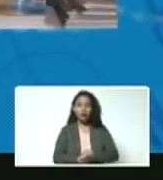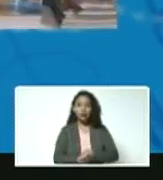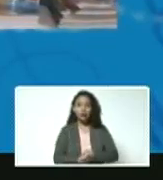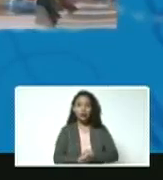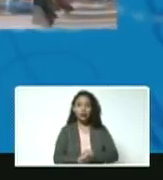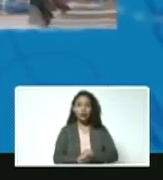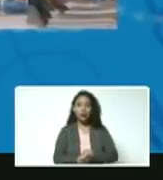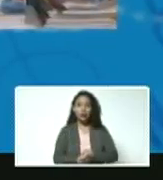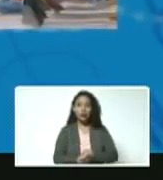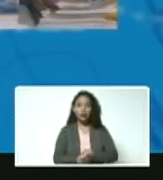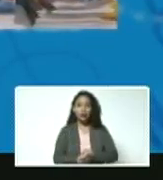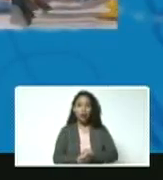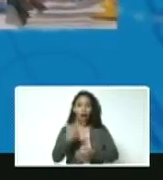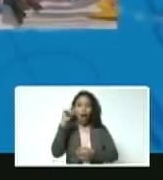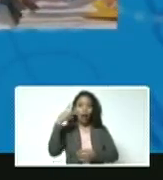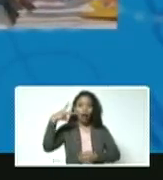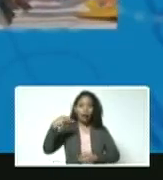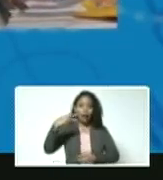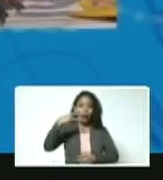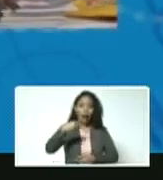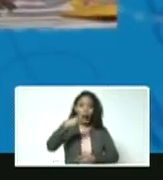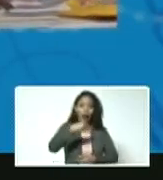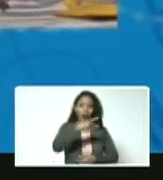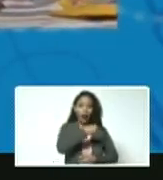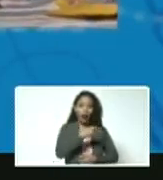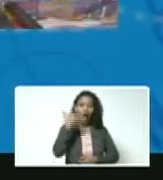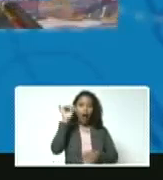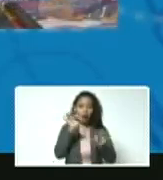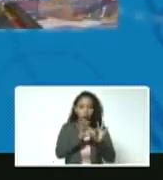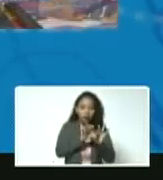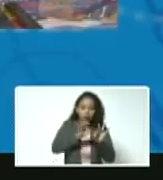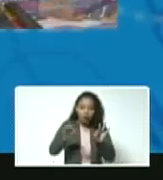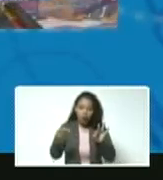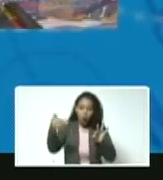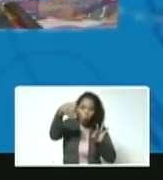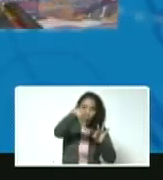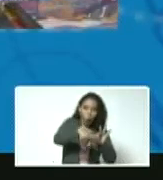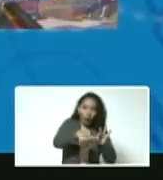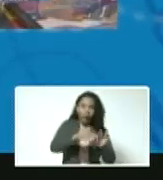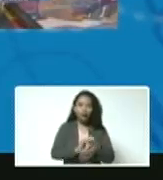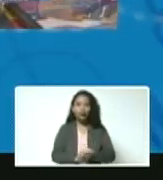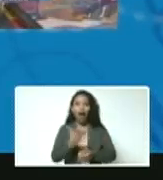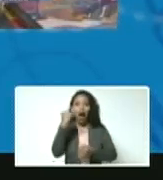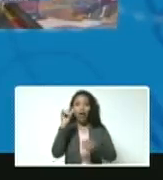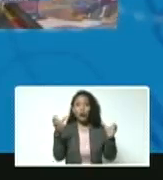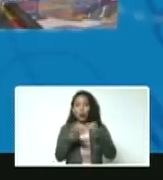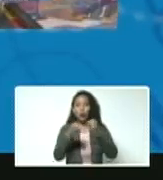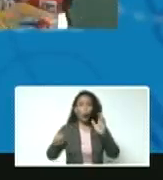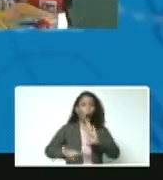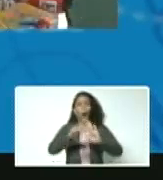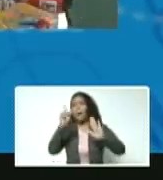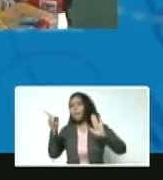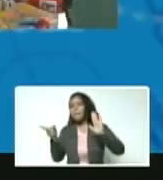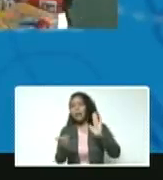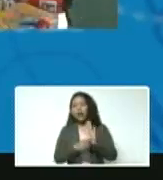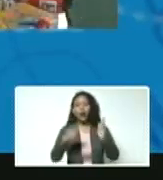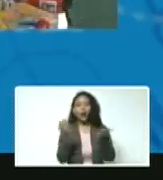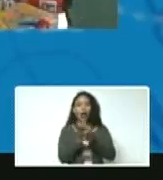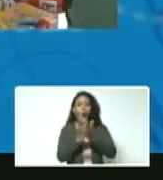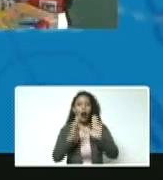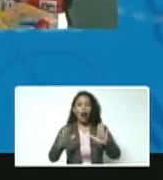tienen las tijeras, la cartuchera. Tienen el combo completo de